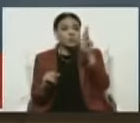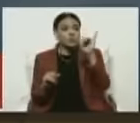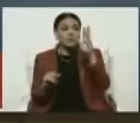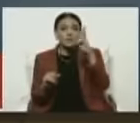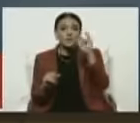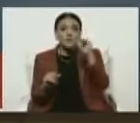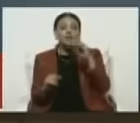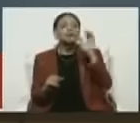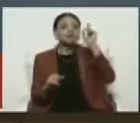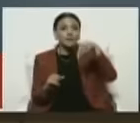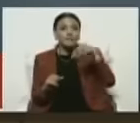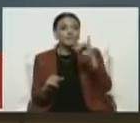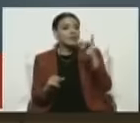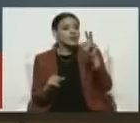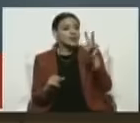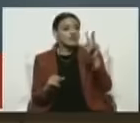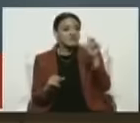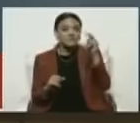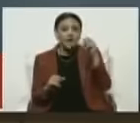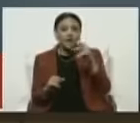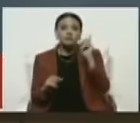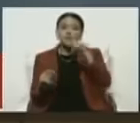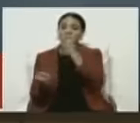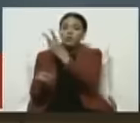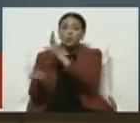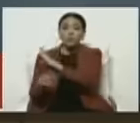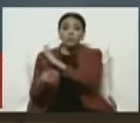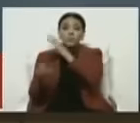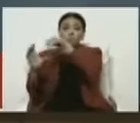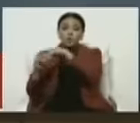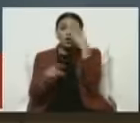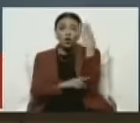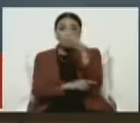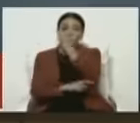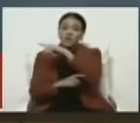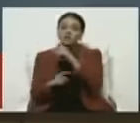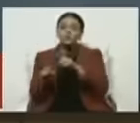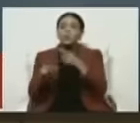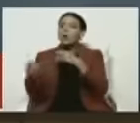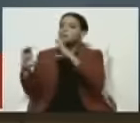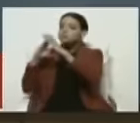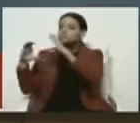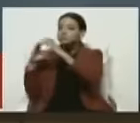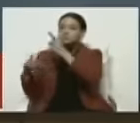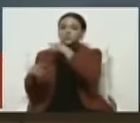Debo mencionar que Ricardo Albacete tiene un oscuro historial,